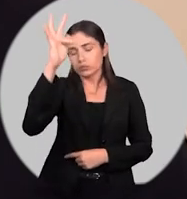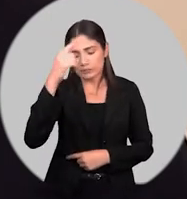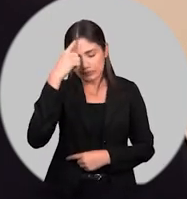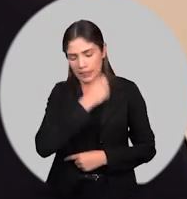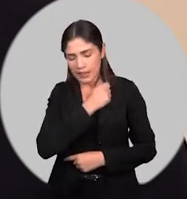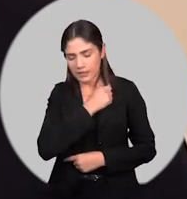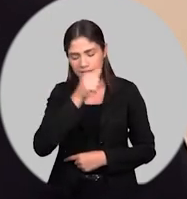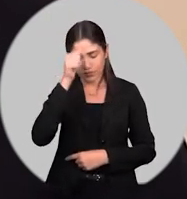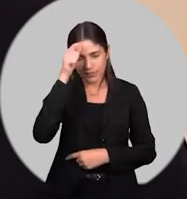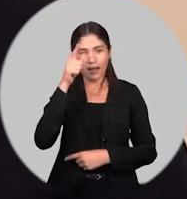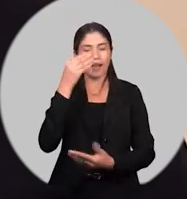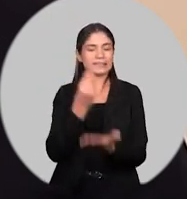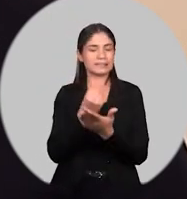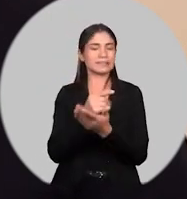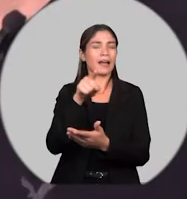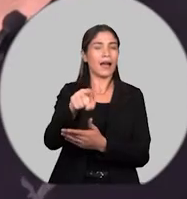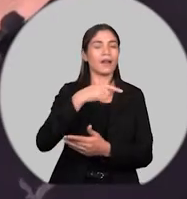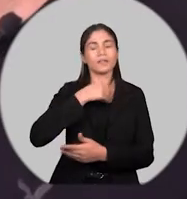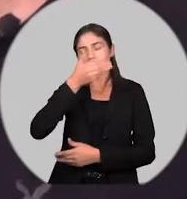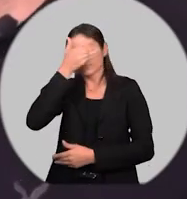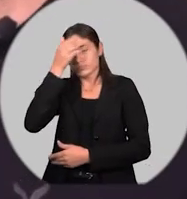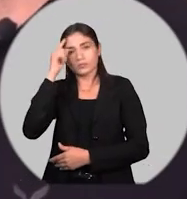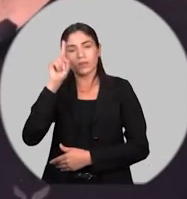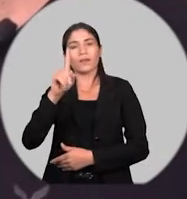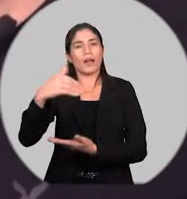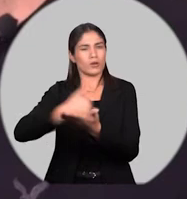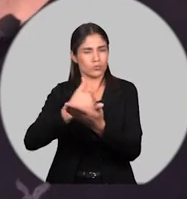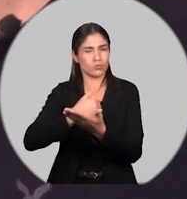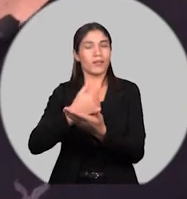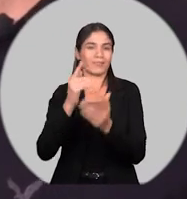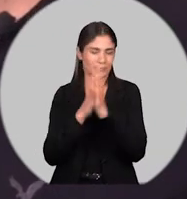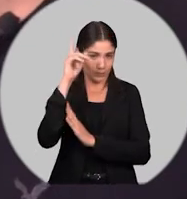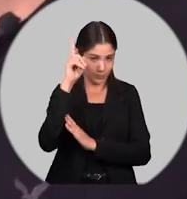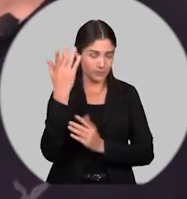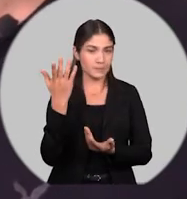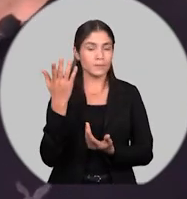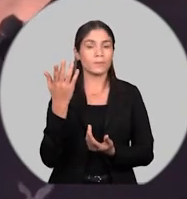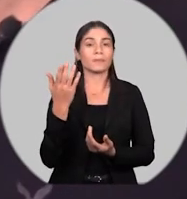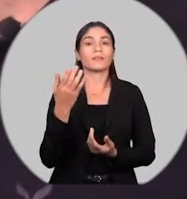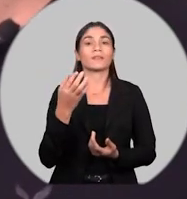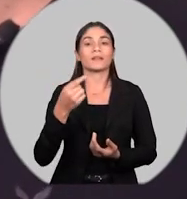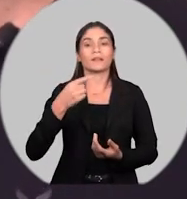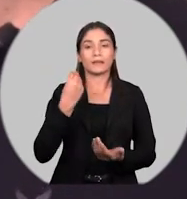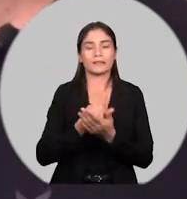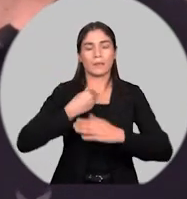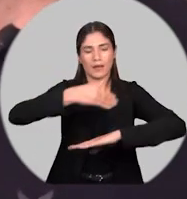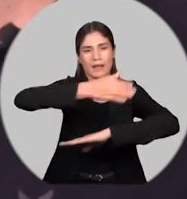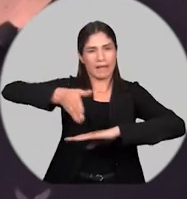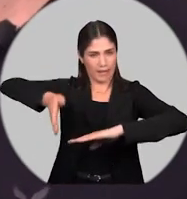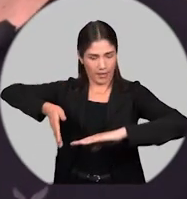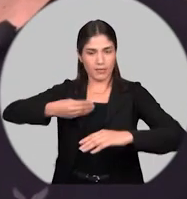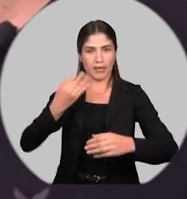Creo que la respuesta está ahí. Estamos en Aviadores del Chaco,